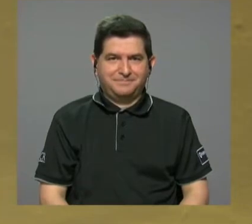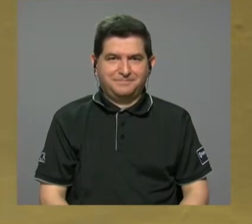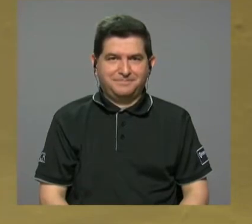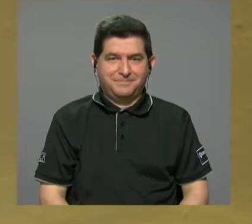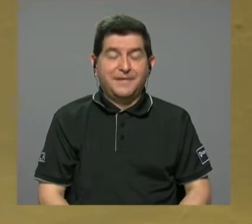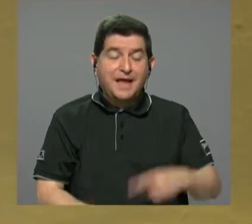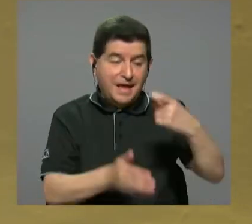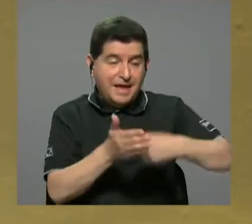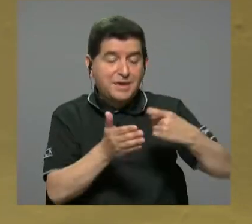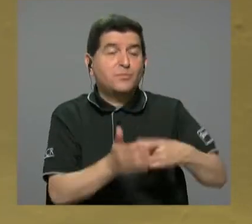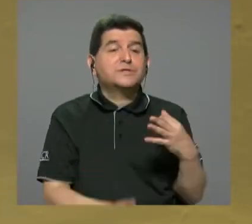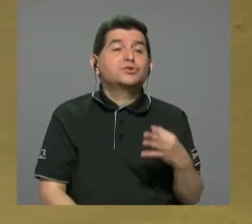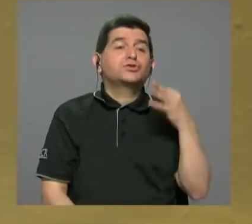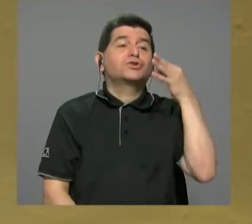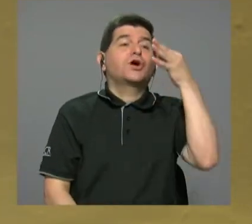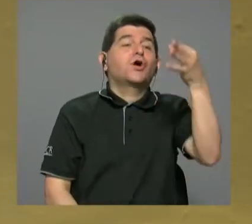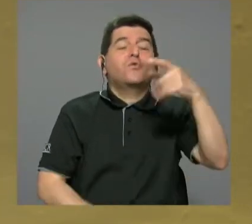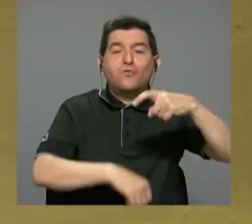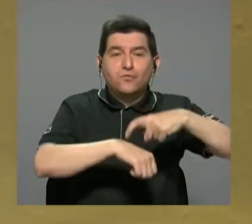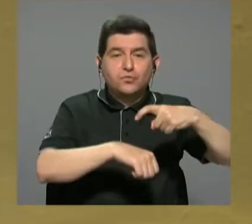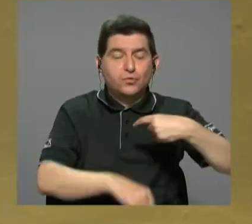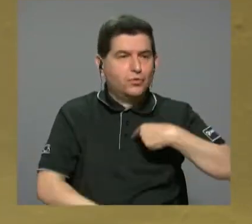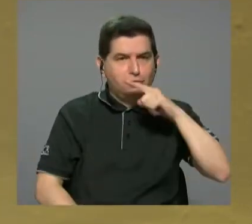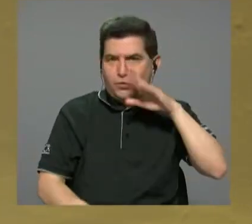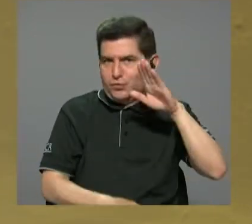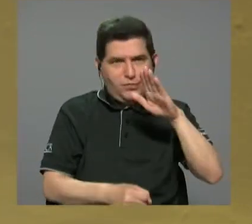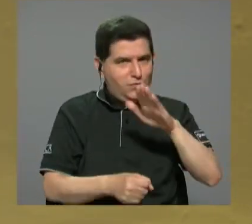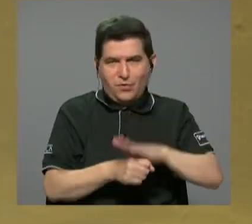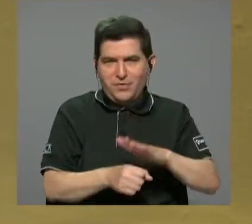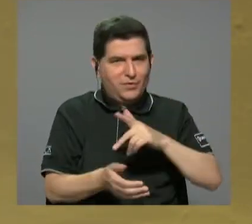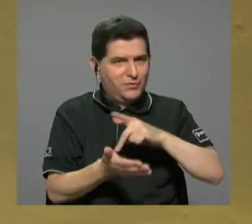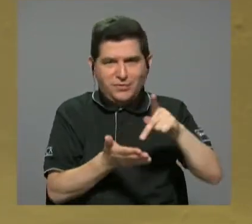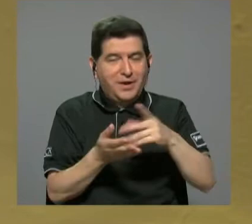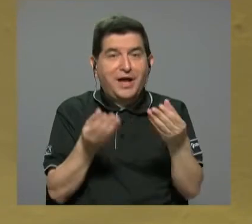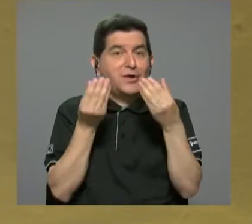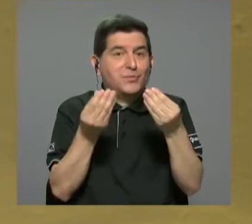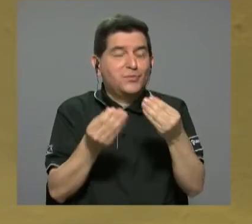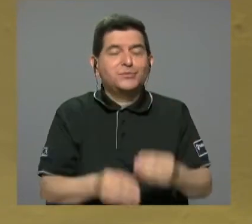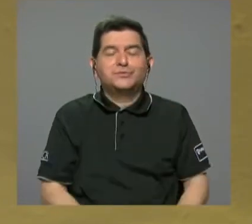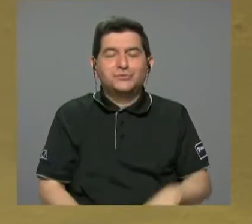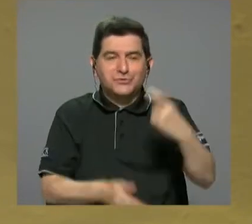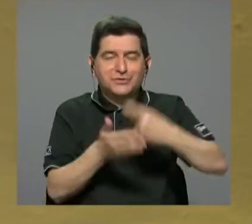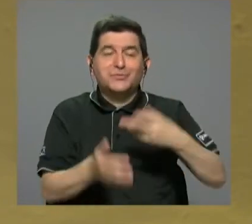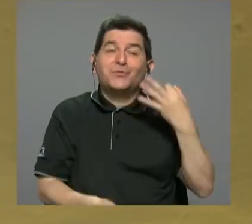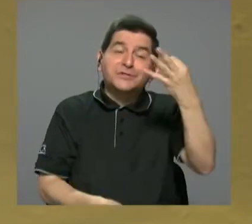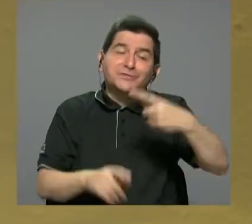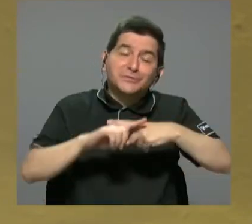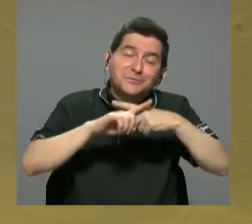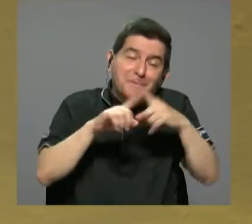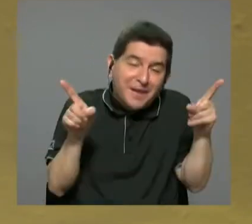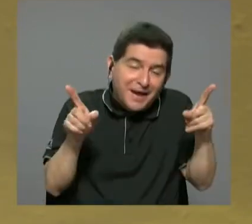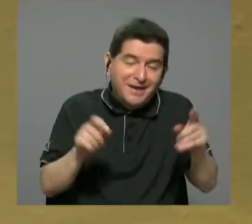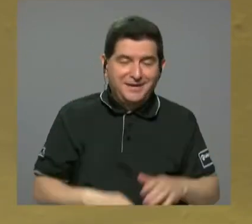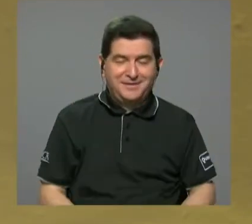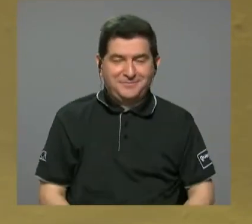los impuestos del futuro, ya yo no me comprometo a pagar muchos impuestos en el futuro, pero